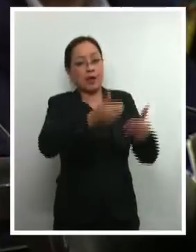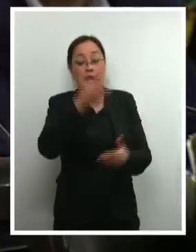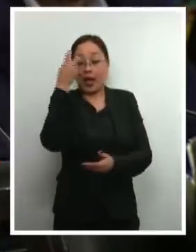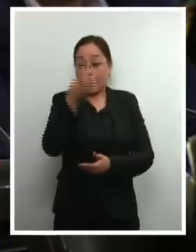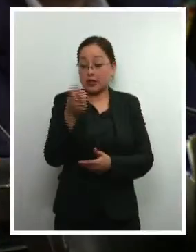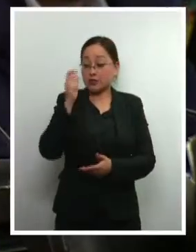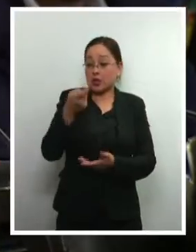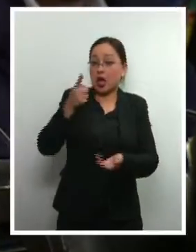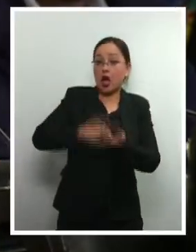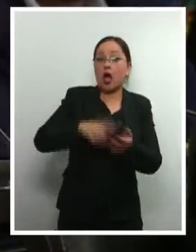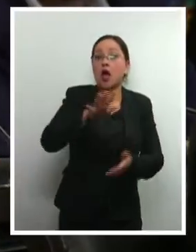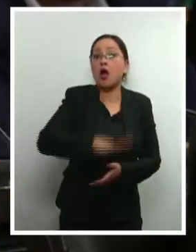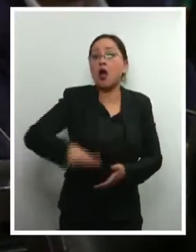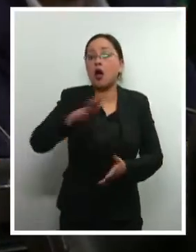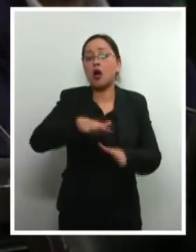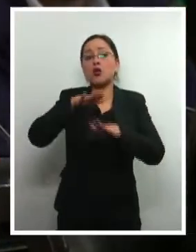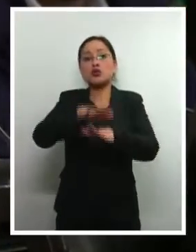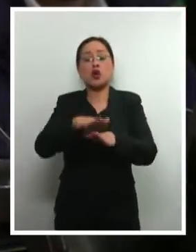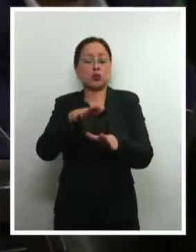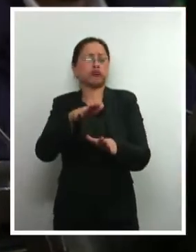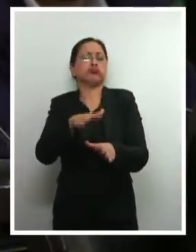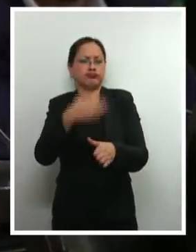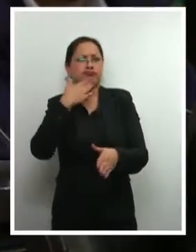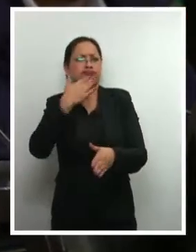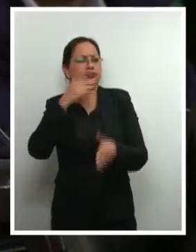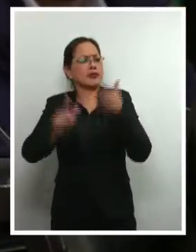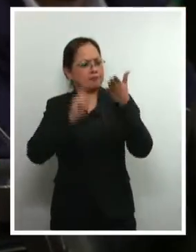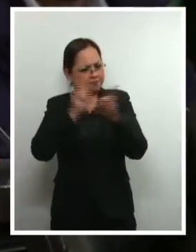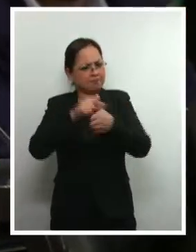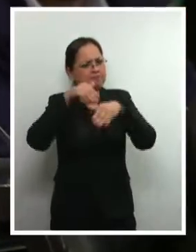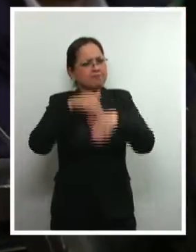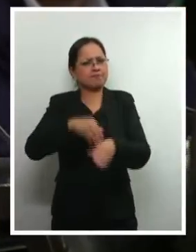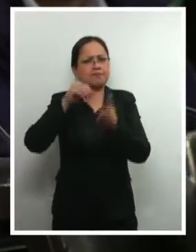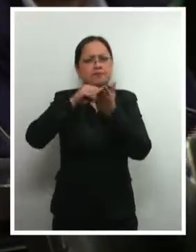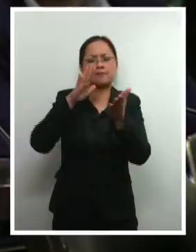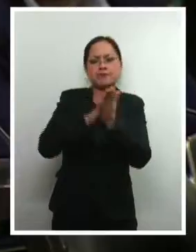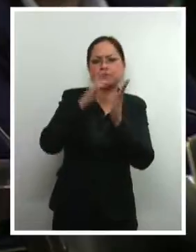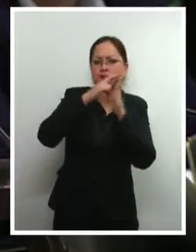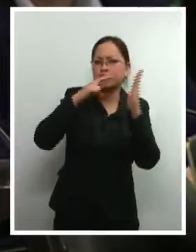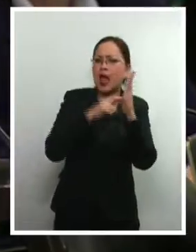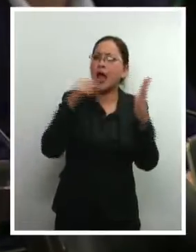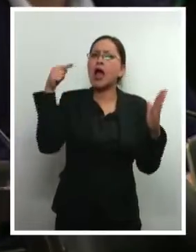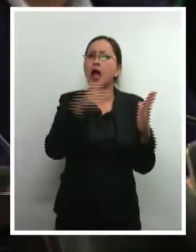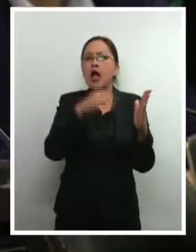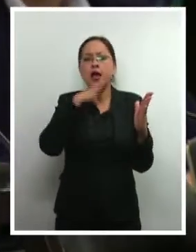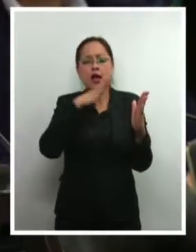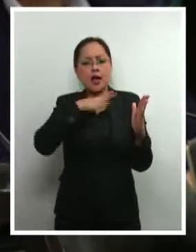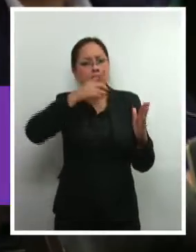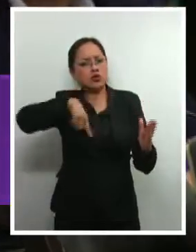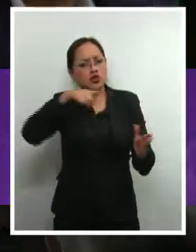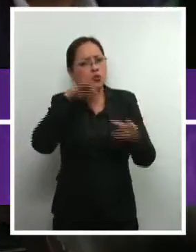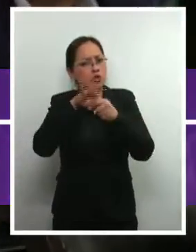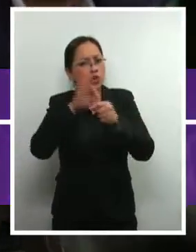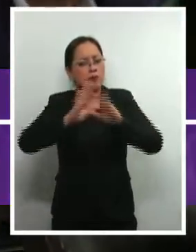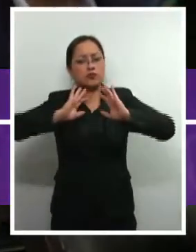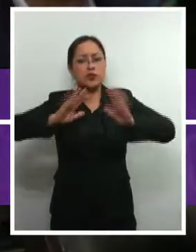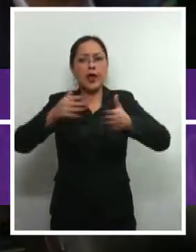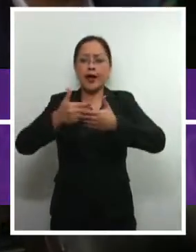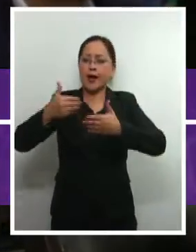parlamentaria perfectamente válida, legítima, establecida en nuestros reglamentos aquí votados y en